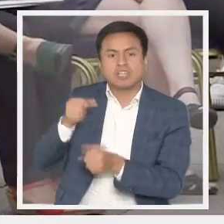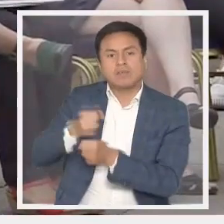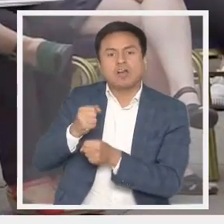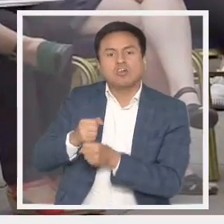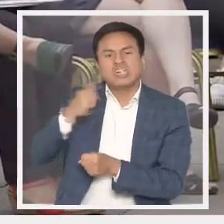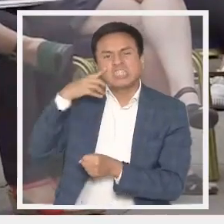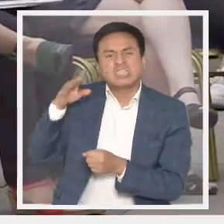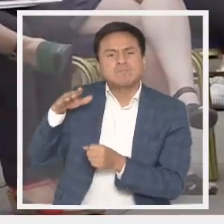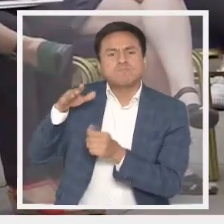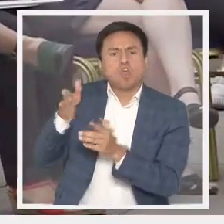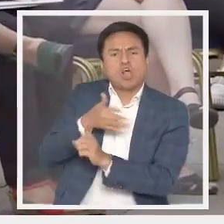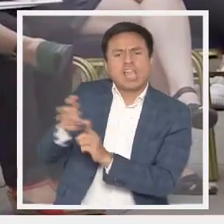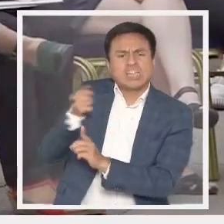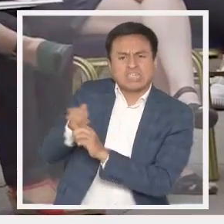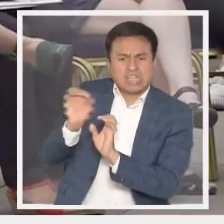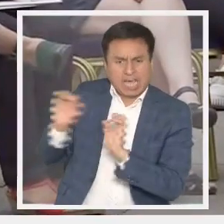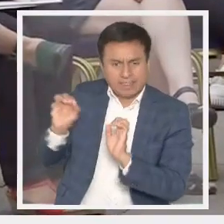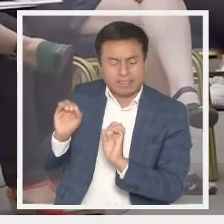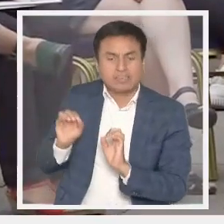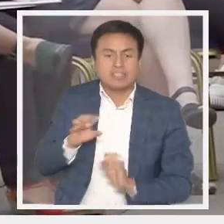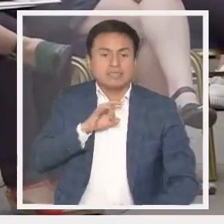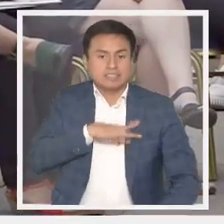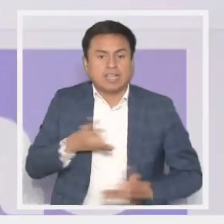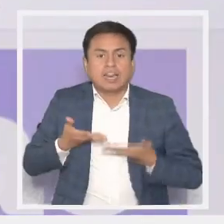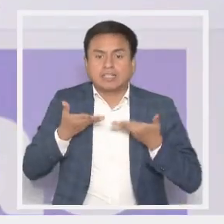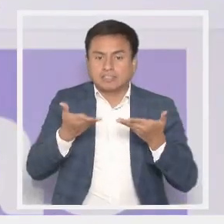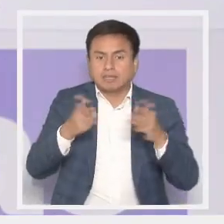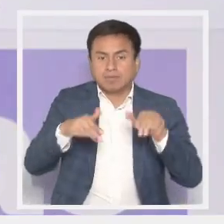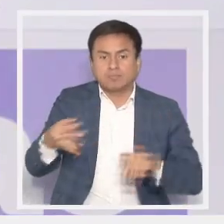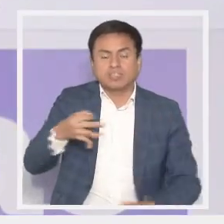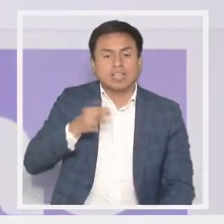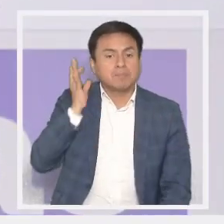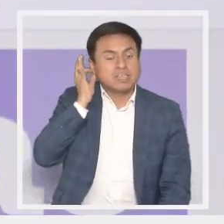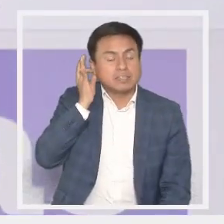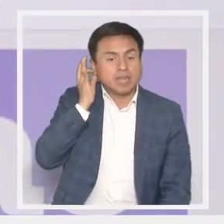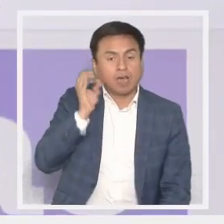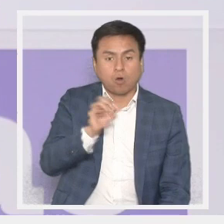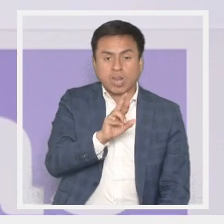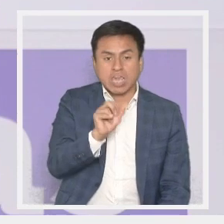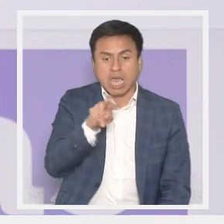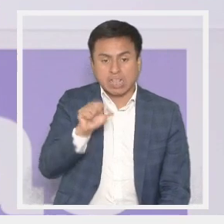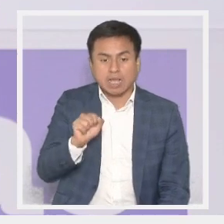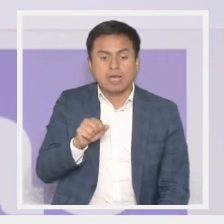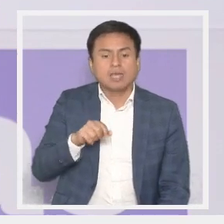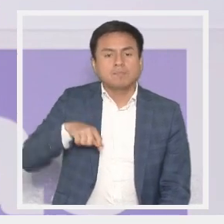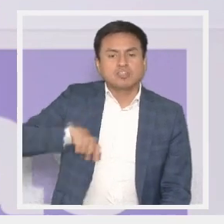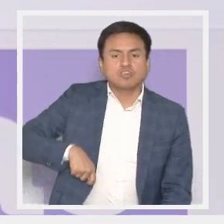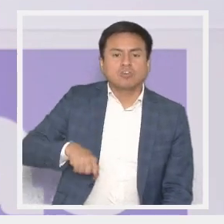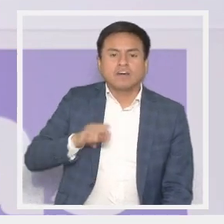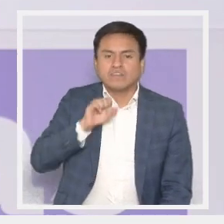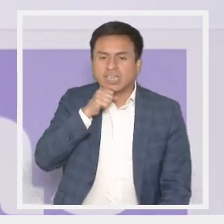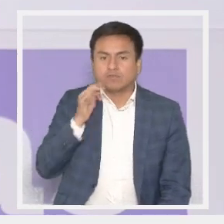violencia. Un Chile que garantice, como decía la ministra Orellana, una pensión digna para su vejez.